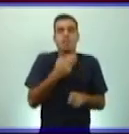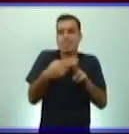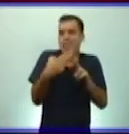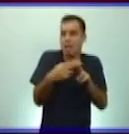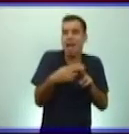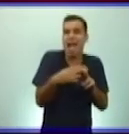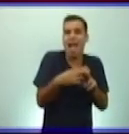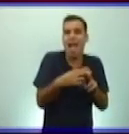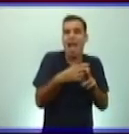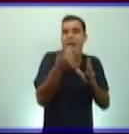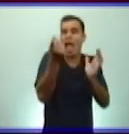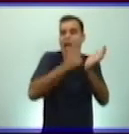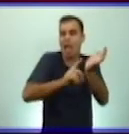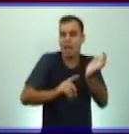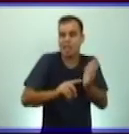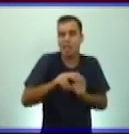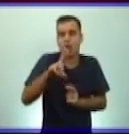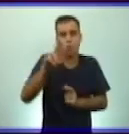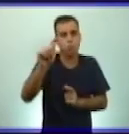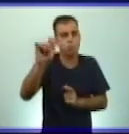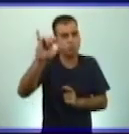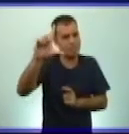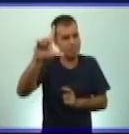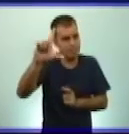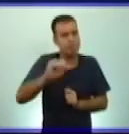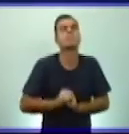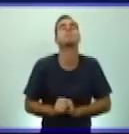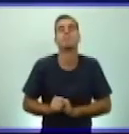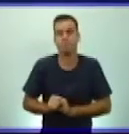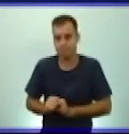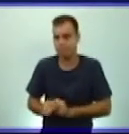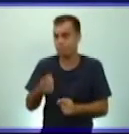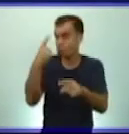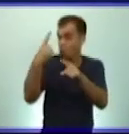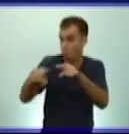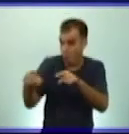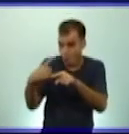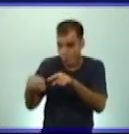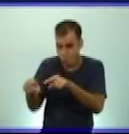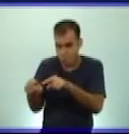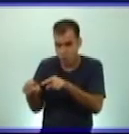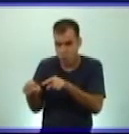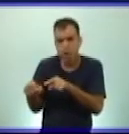llamar energía útil. Y a toda la de otra energía